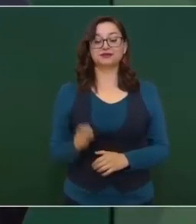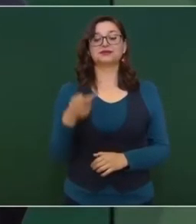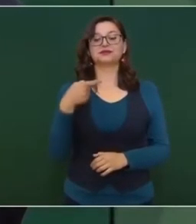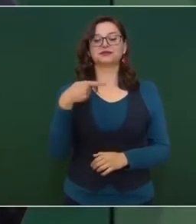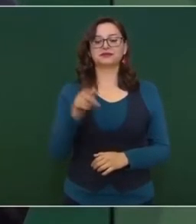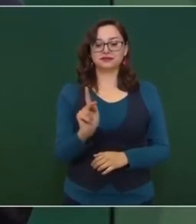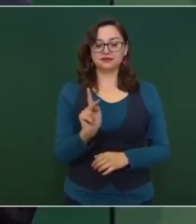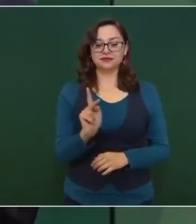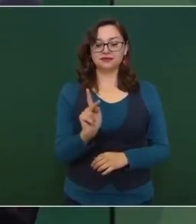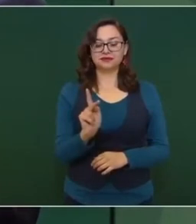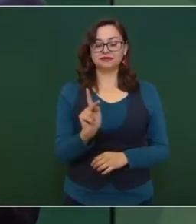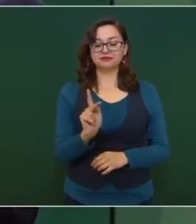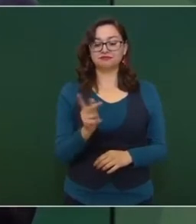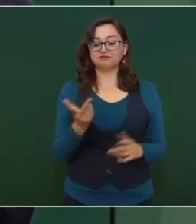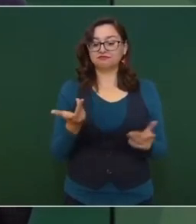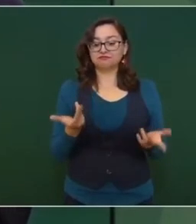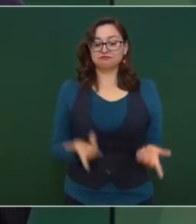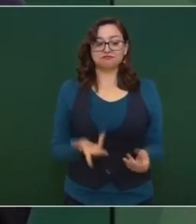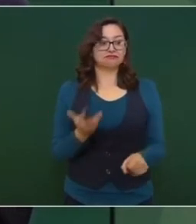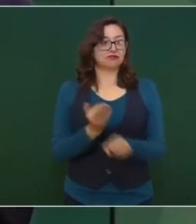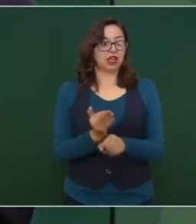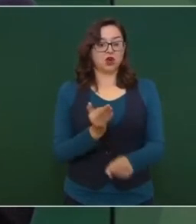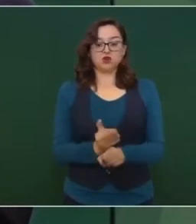pero hay